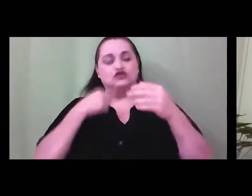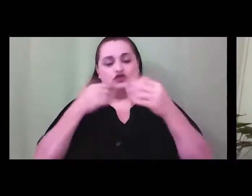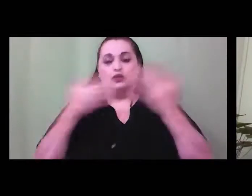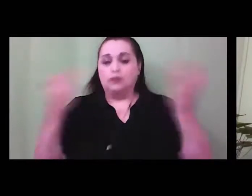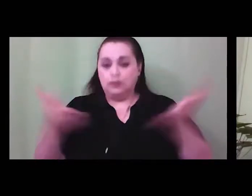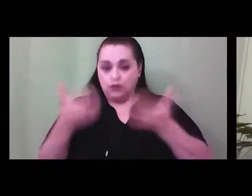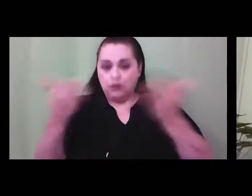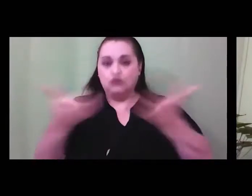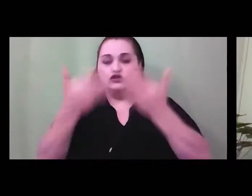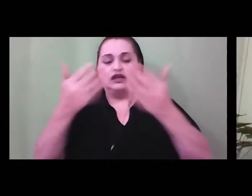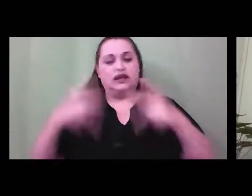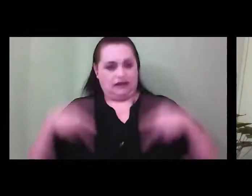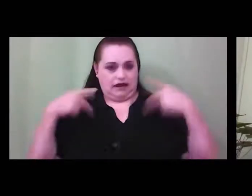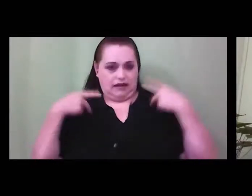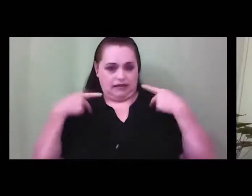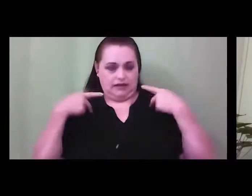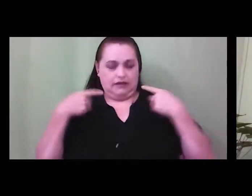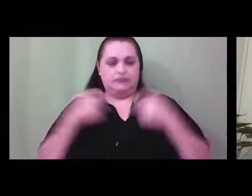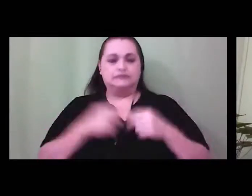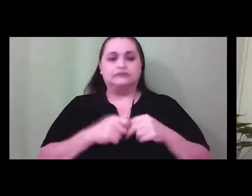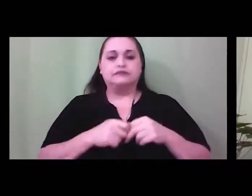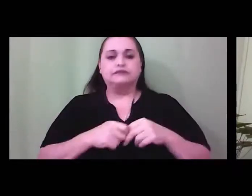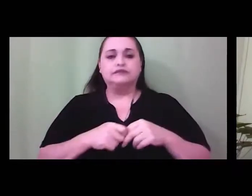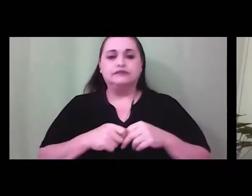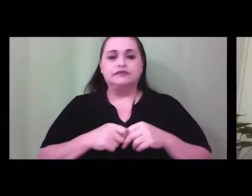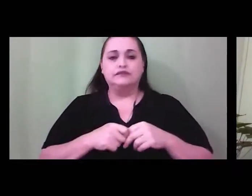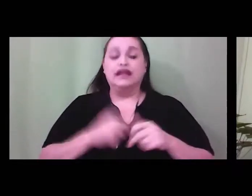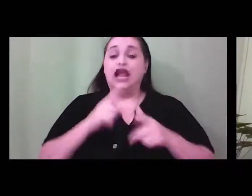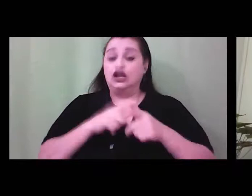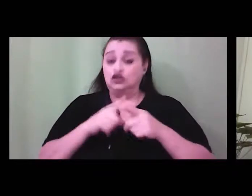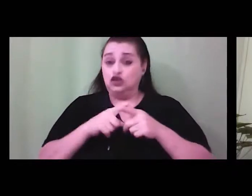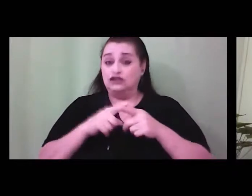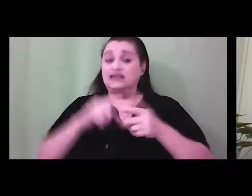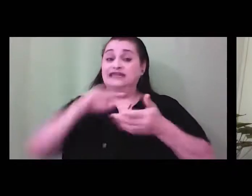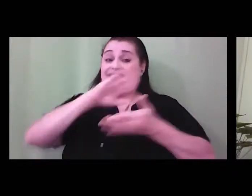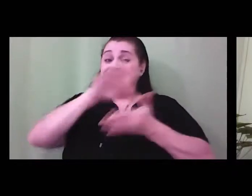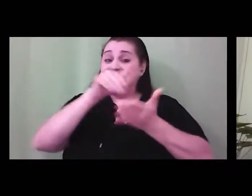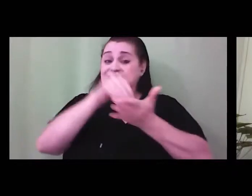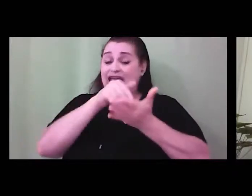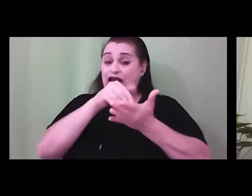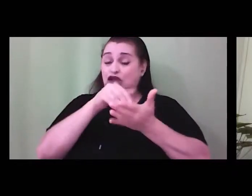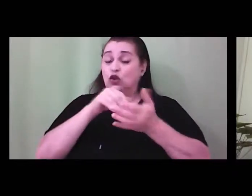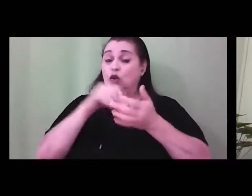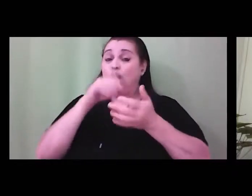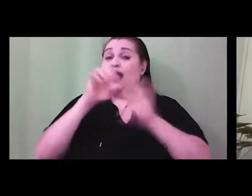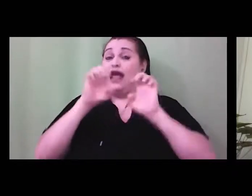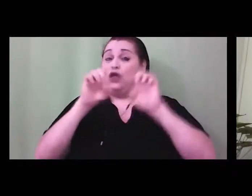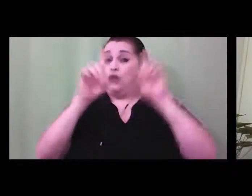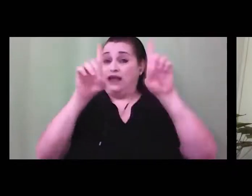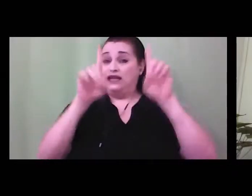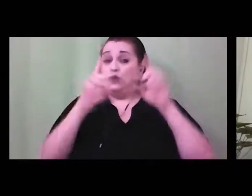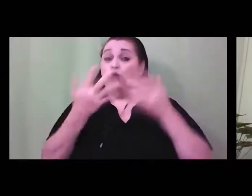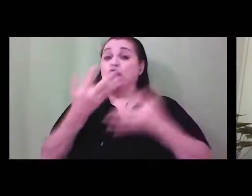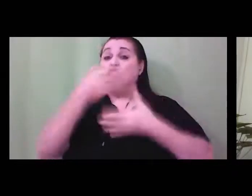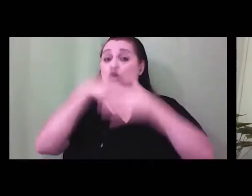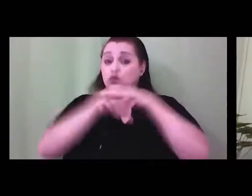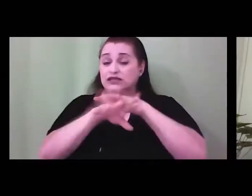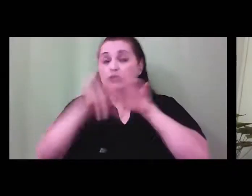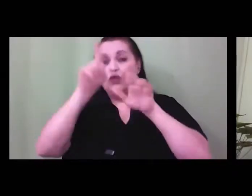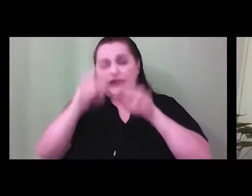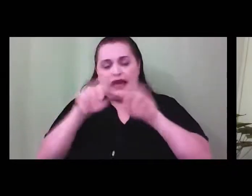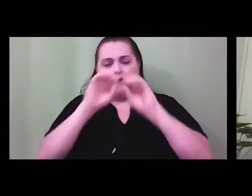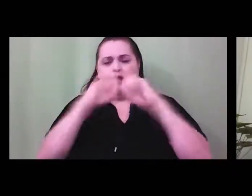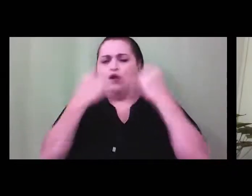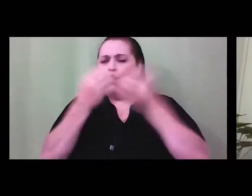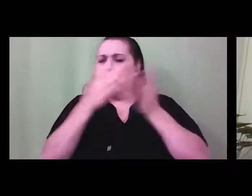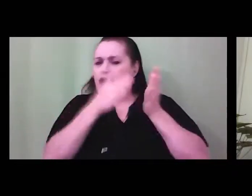promocionar en nuestra vida. Y entonces un centro educativo inclusivo tiene que organizar toda la